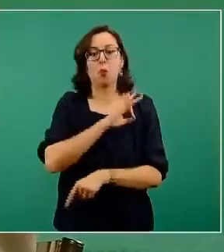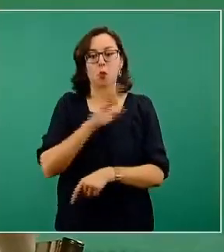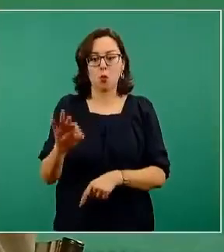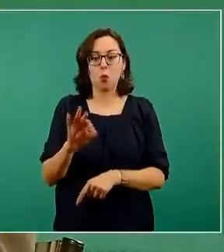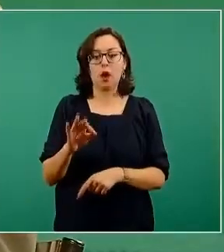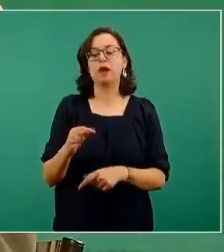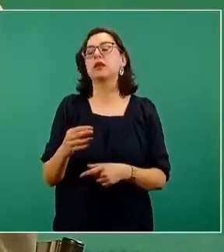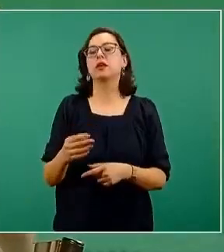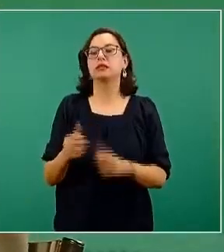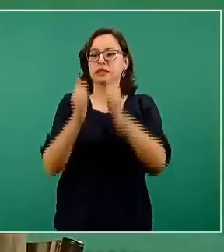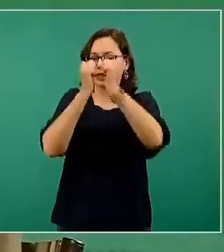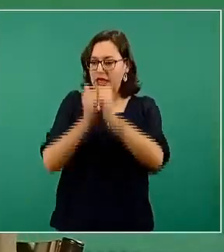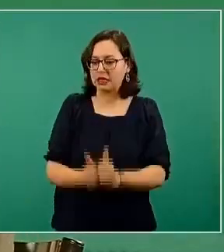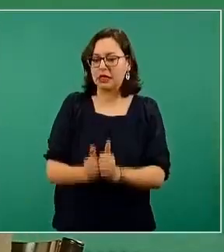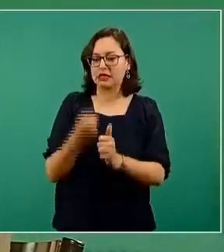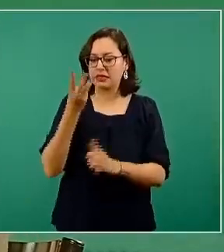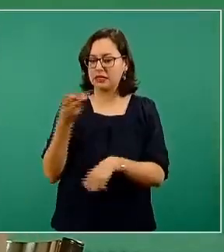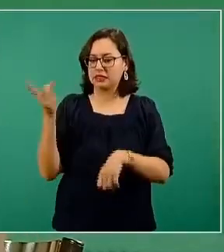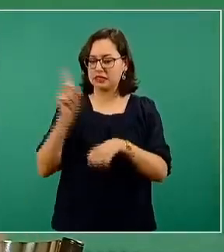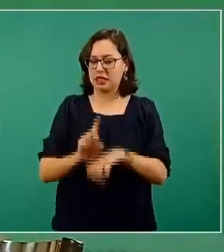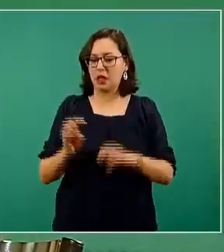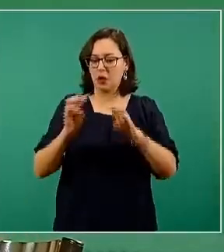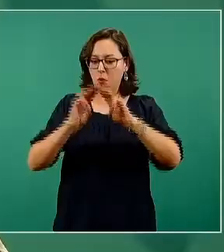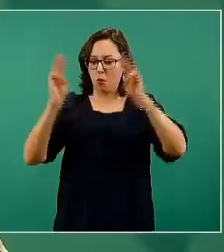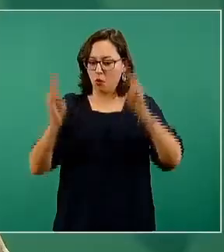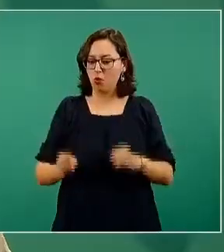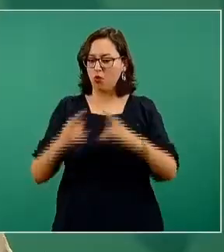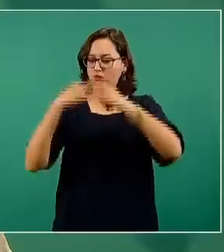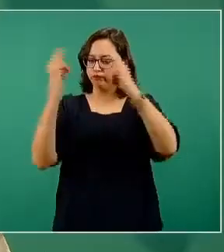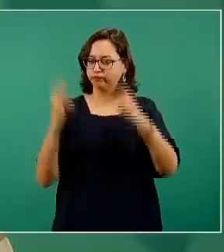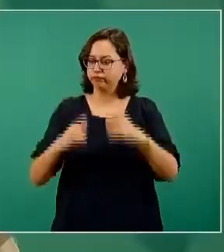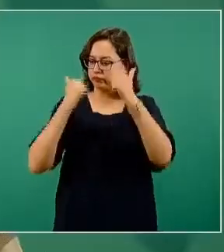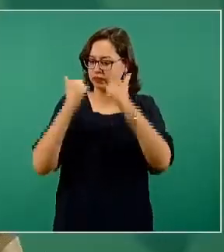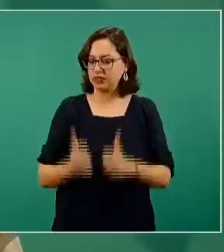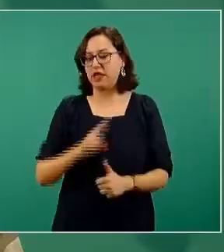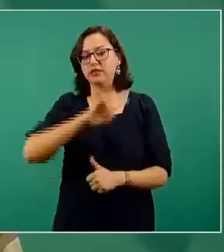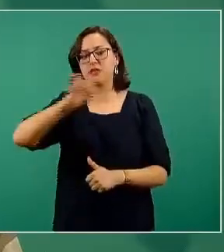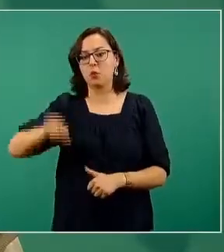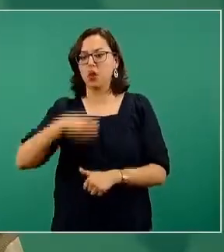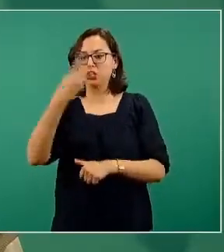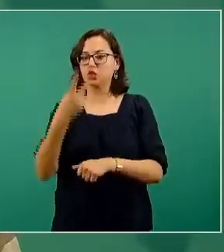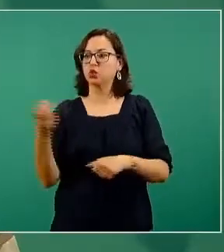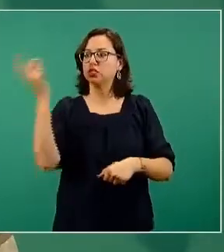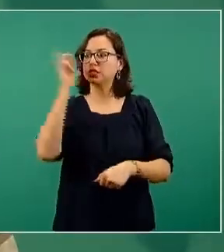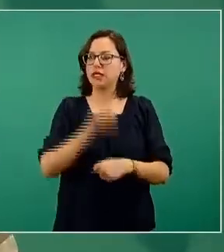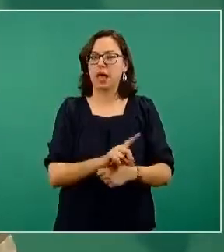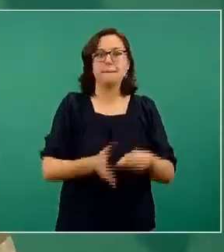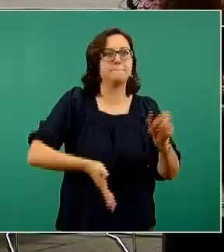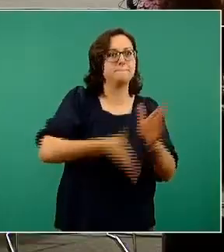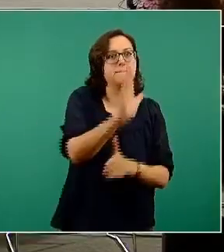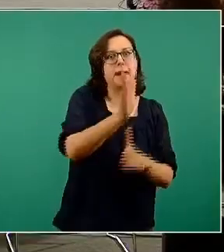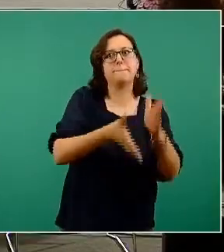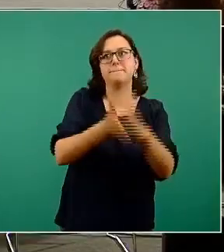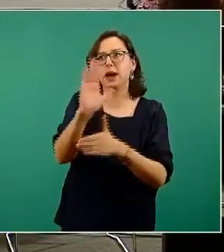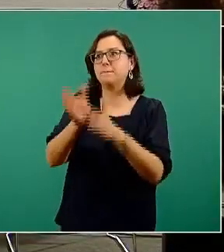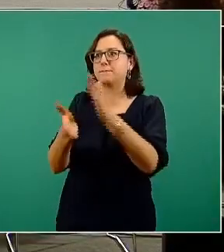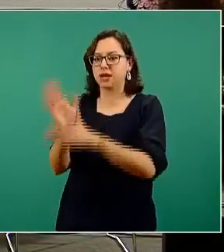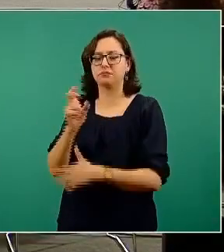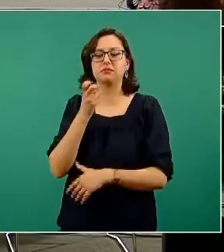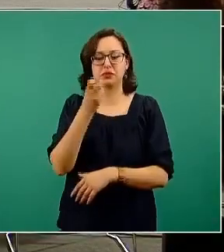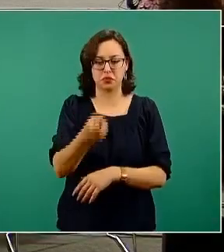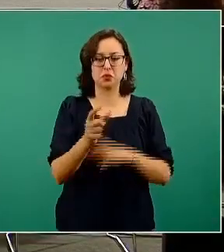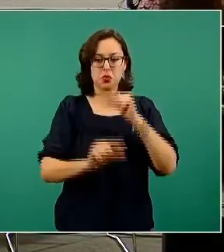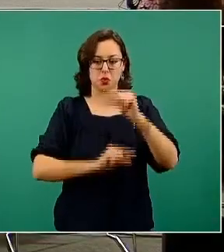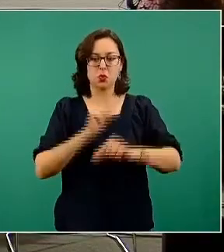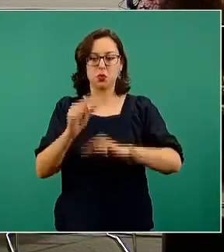días móviles en ciertas comunidades. Entonces sí se van a ir cubriendo y identificaremos las comunidades que lo requieran,